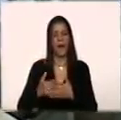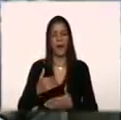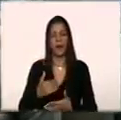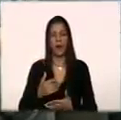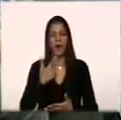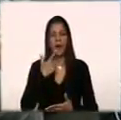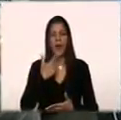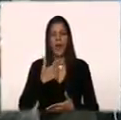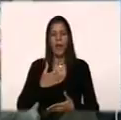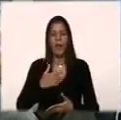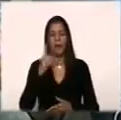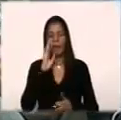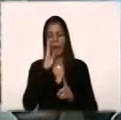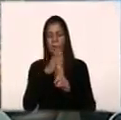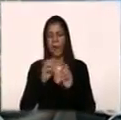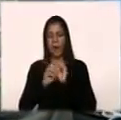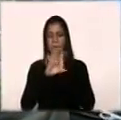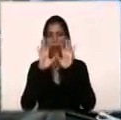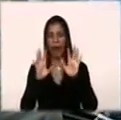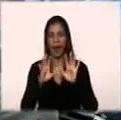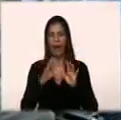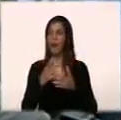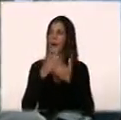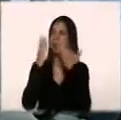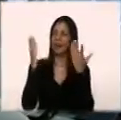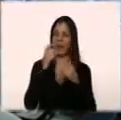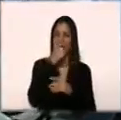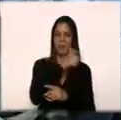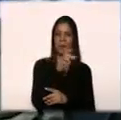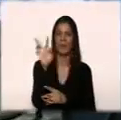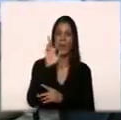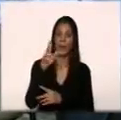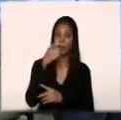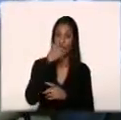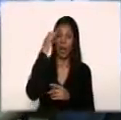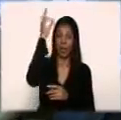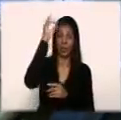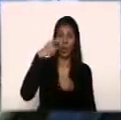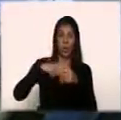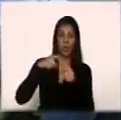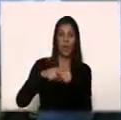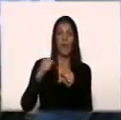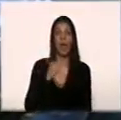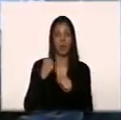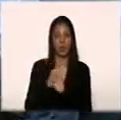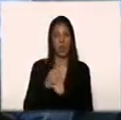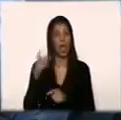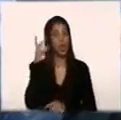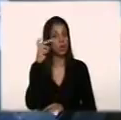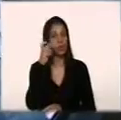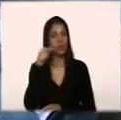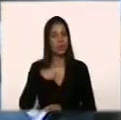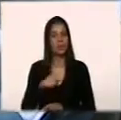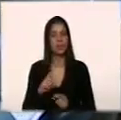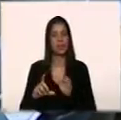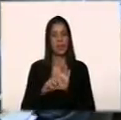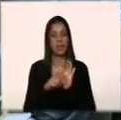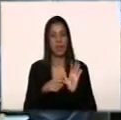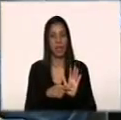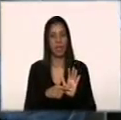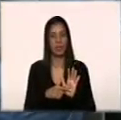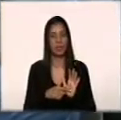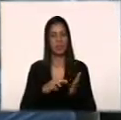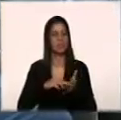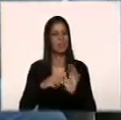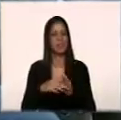compañeras y compañeros de los CPT y todo el pueblo venezolano que nos está escuchando. La ley se convierte en un